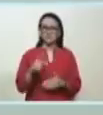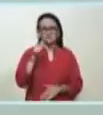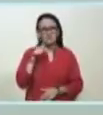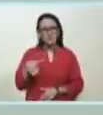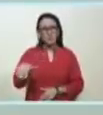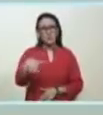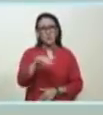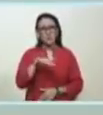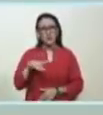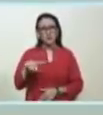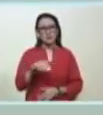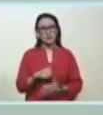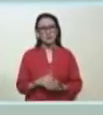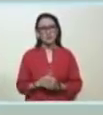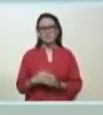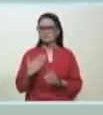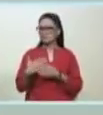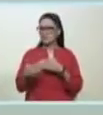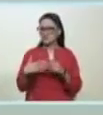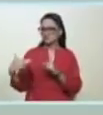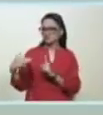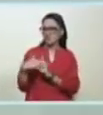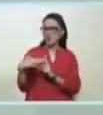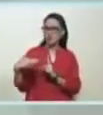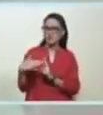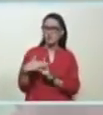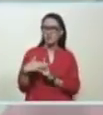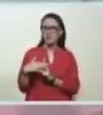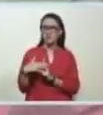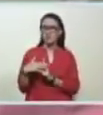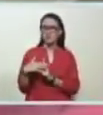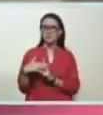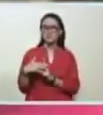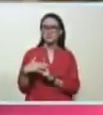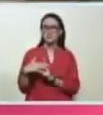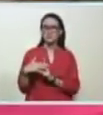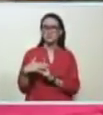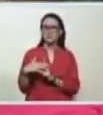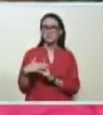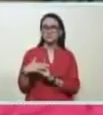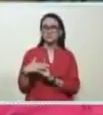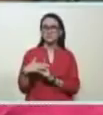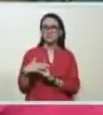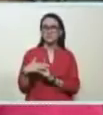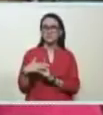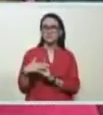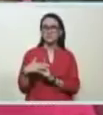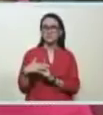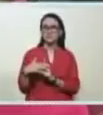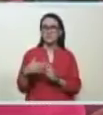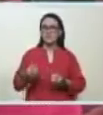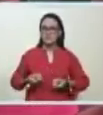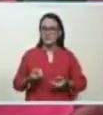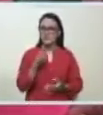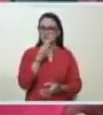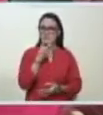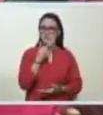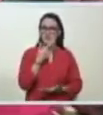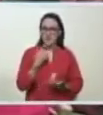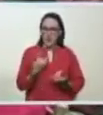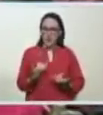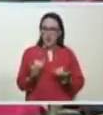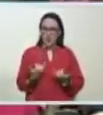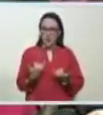pueblo que ante cualquier ataque y contratiempo nos regala el hermoso